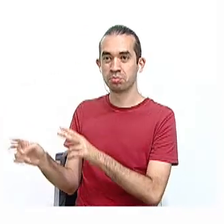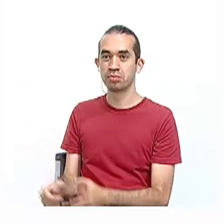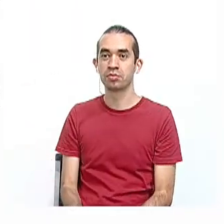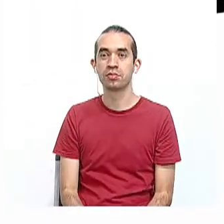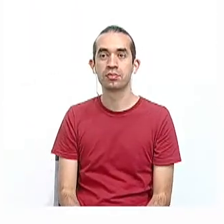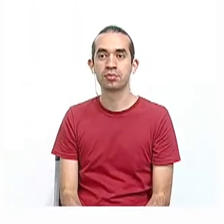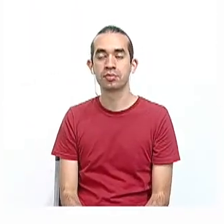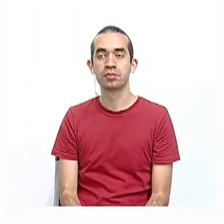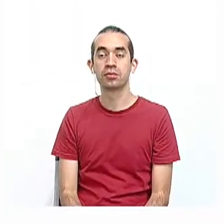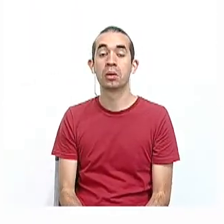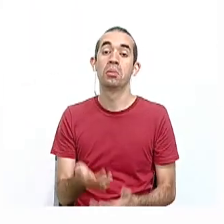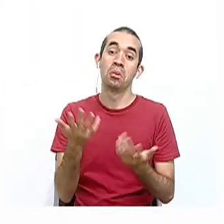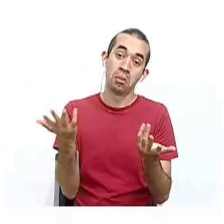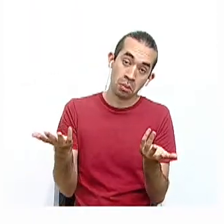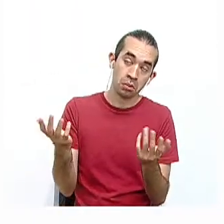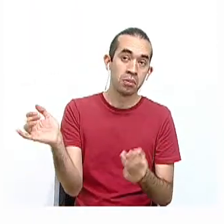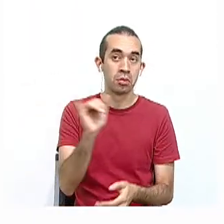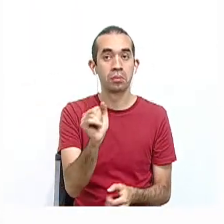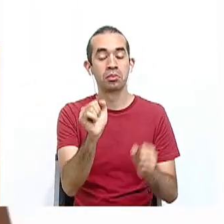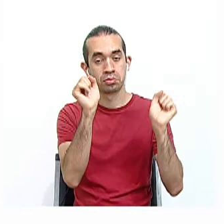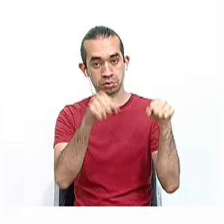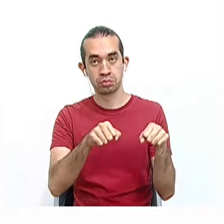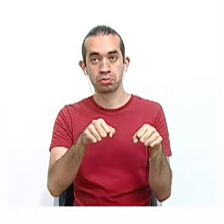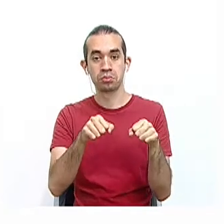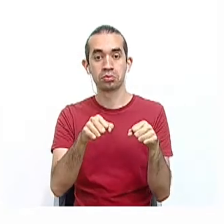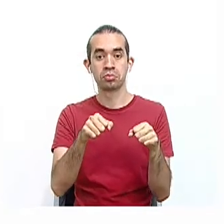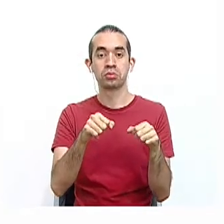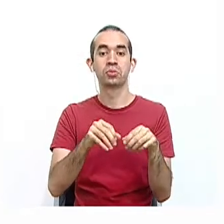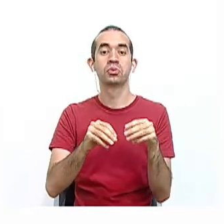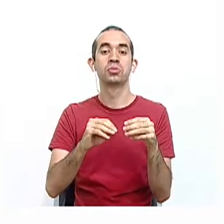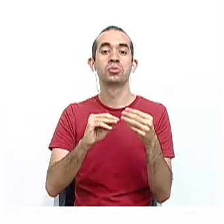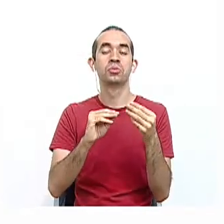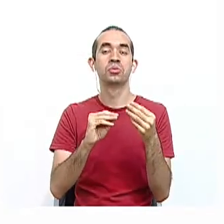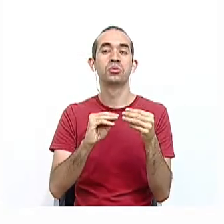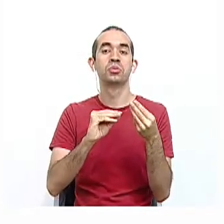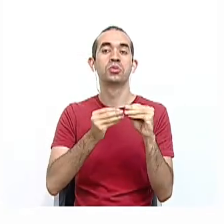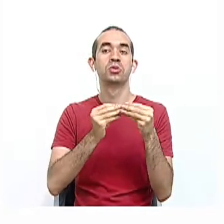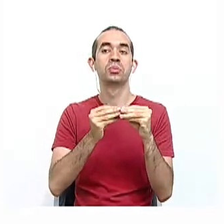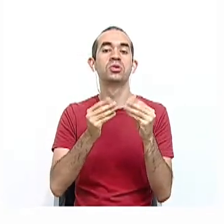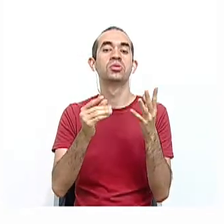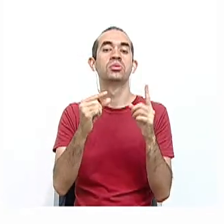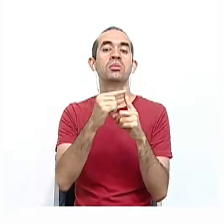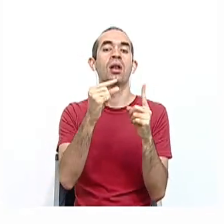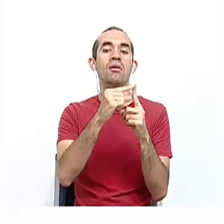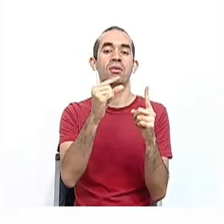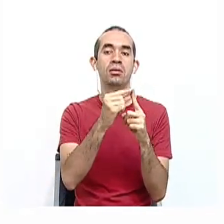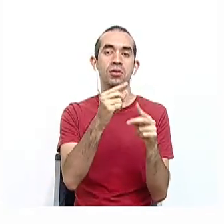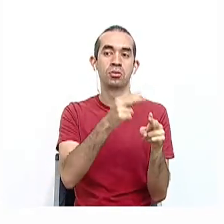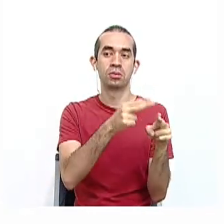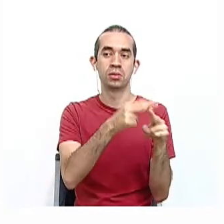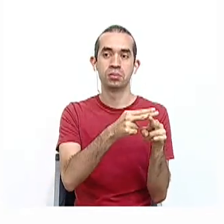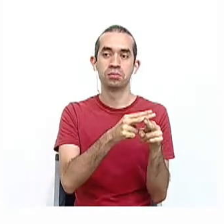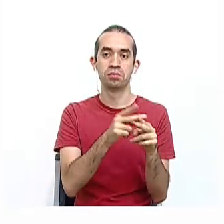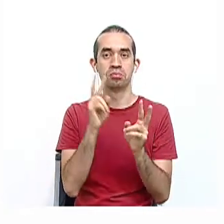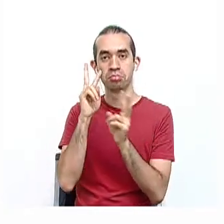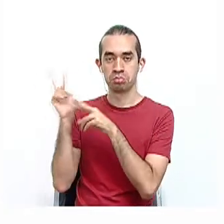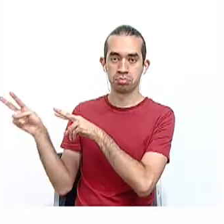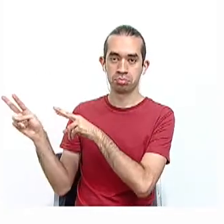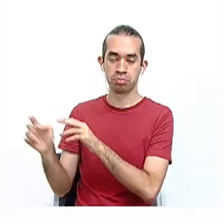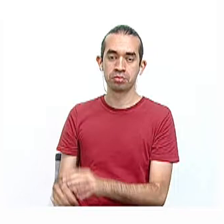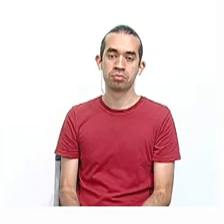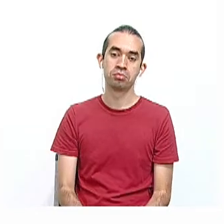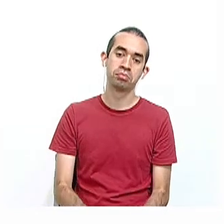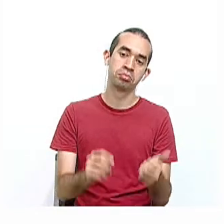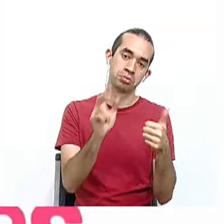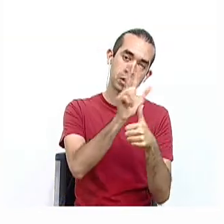pantalla, o bien también denominadas a través de los numerales, como la palabra 3, millar o